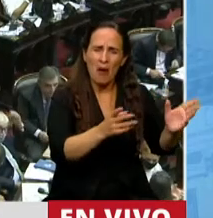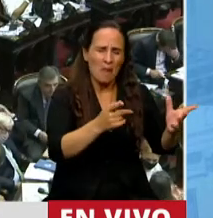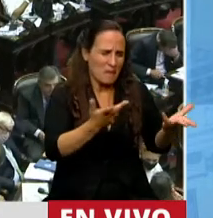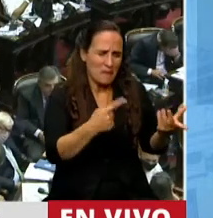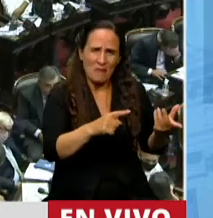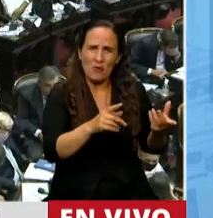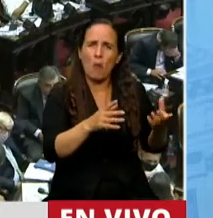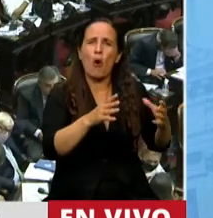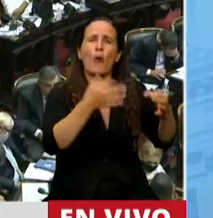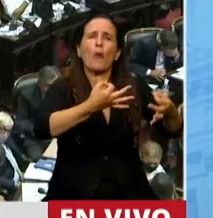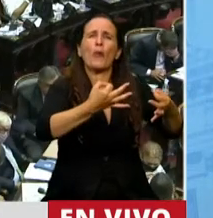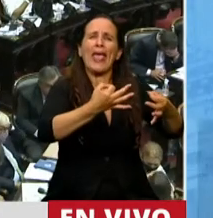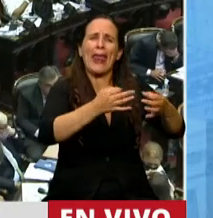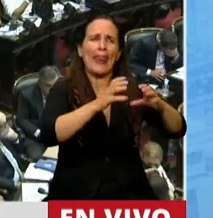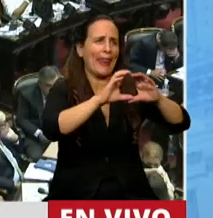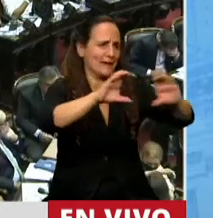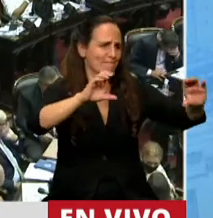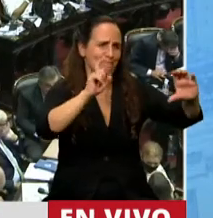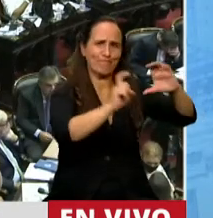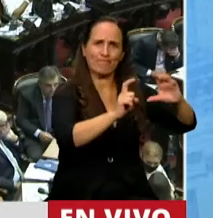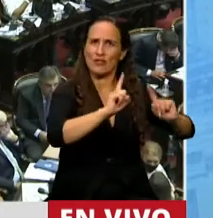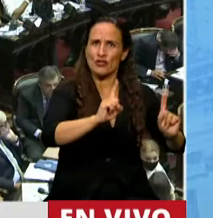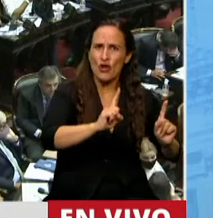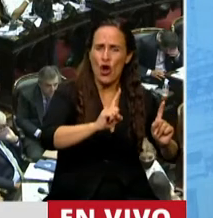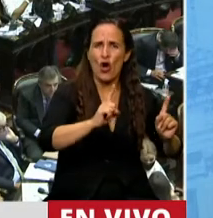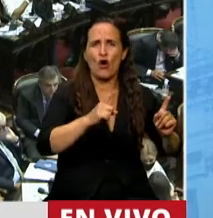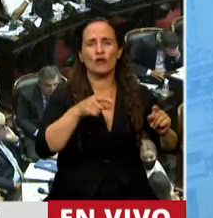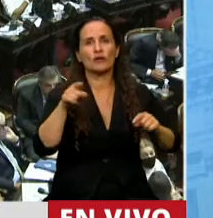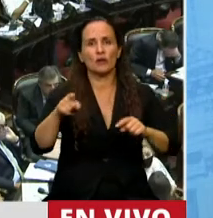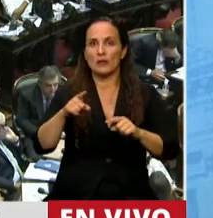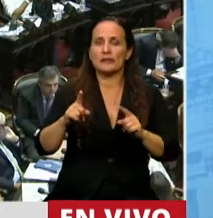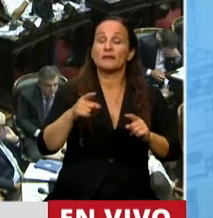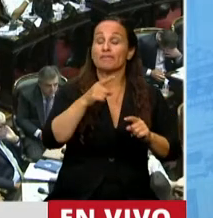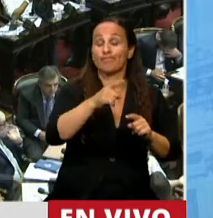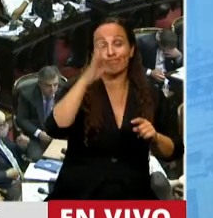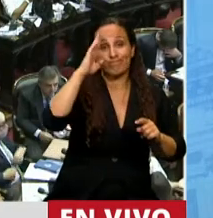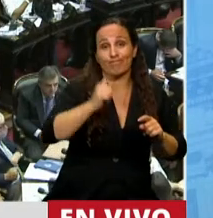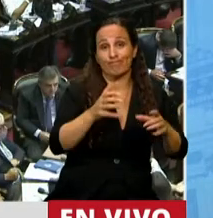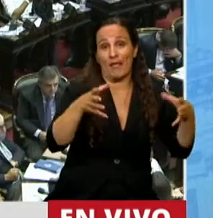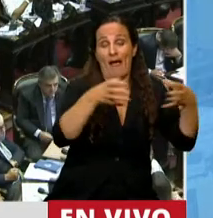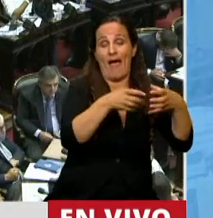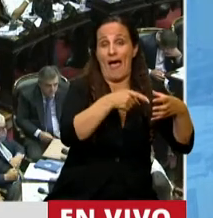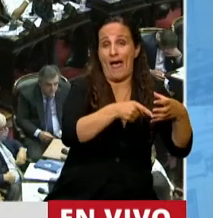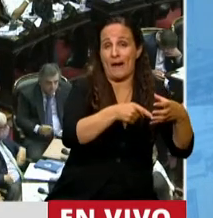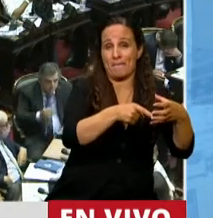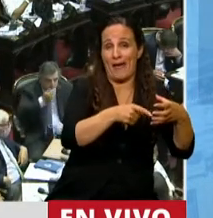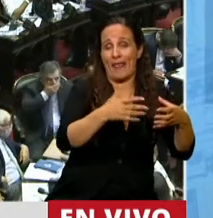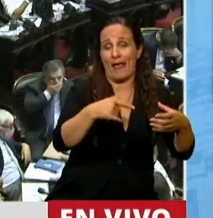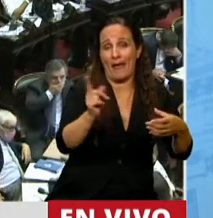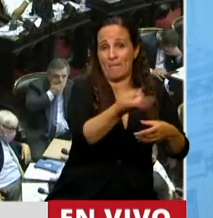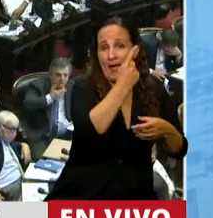propio de una conducción en su momento repudiada mentirosa corrupta de la armada y en ese momento